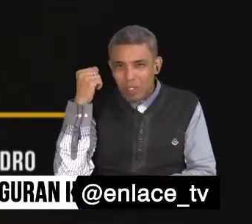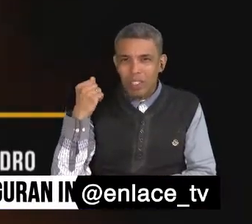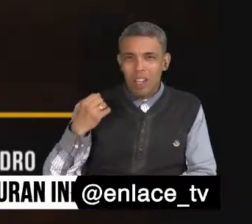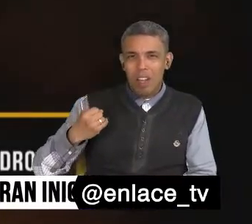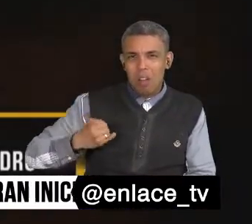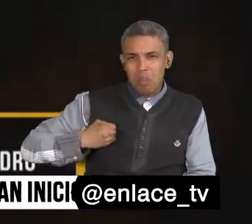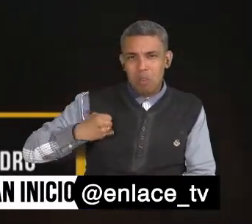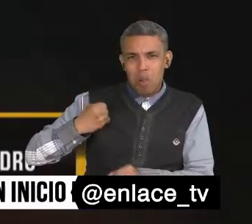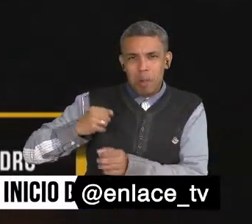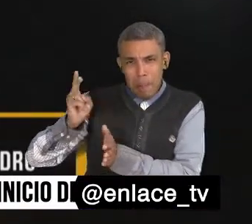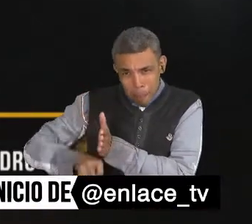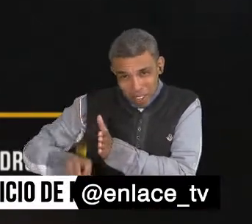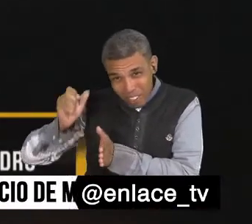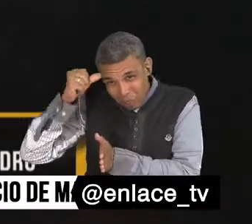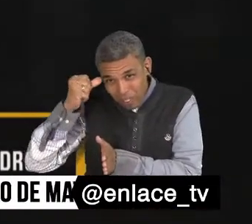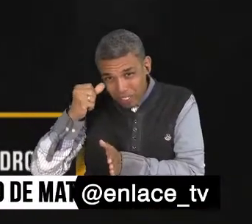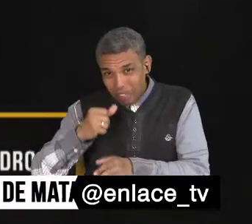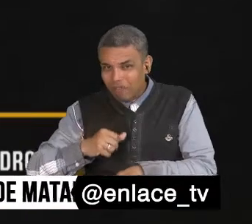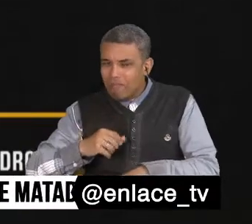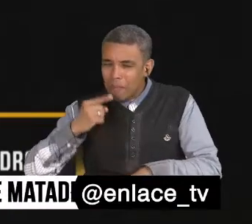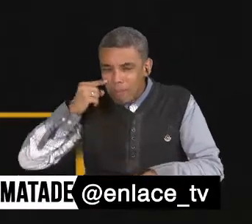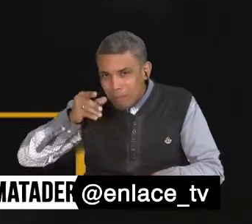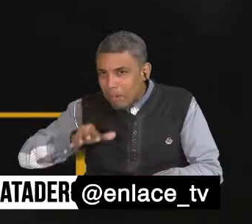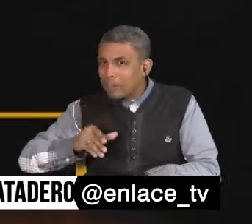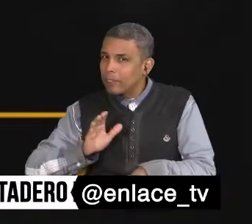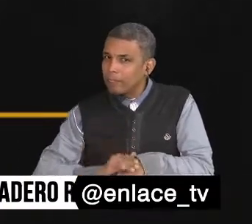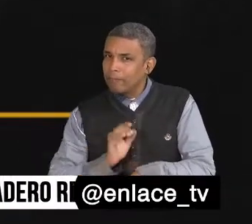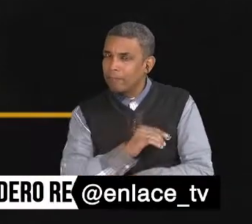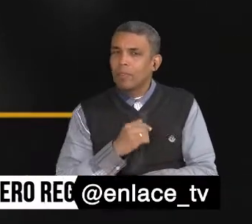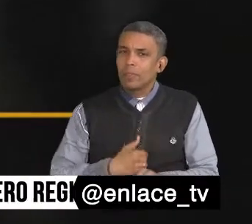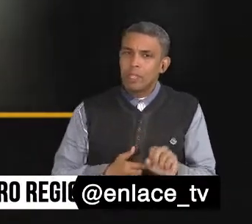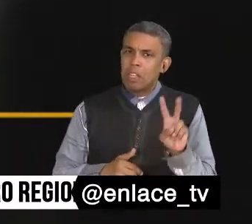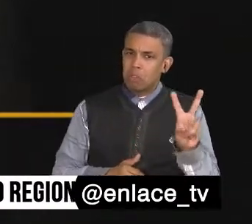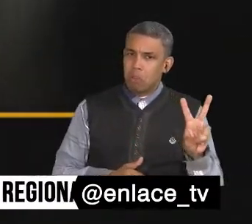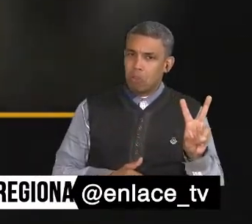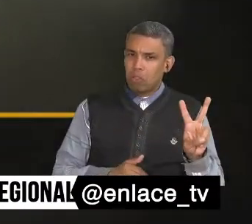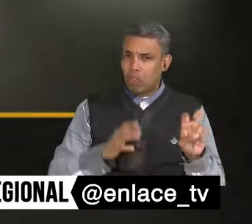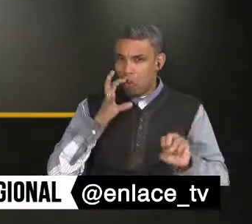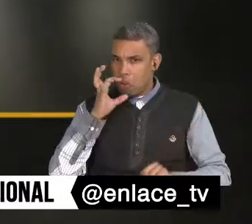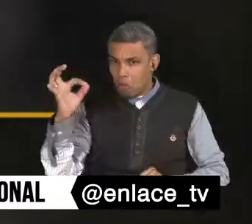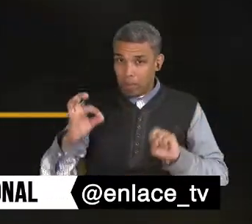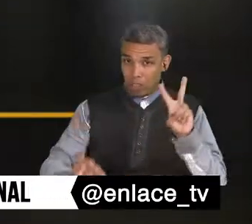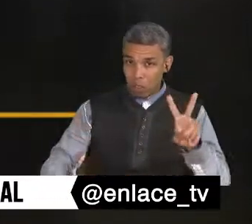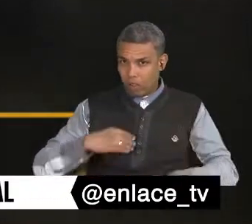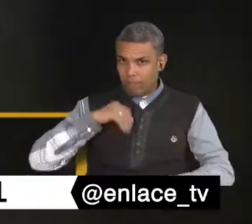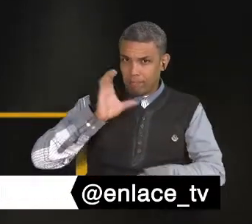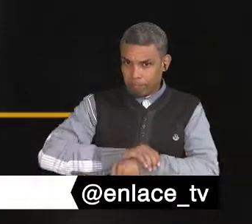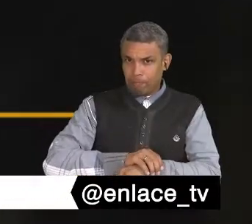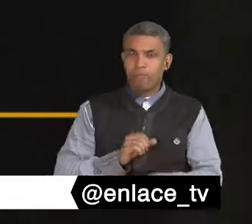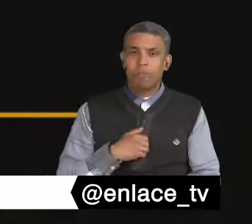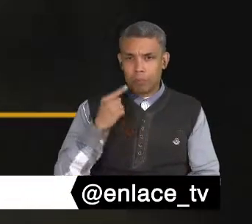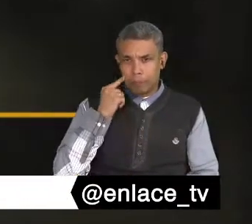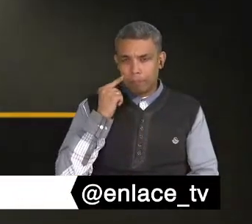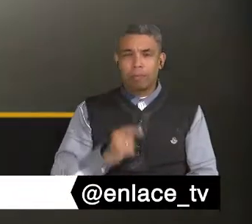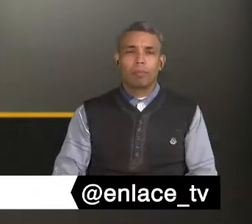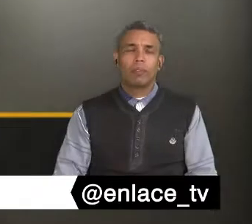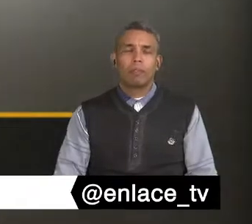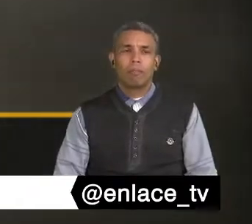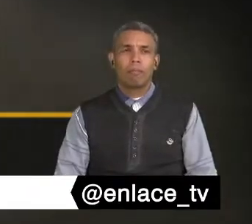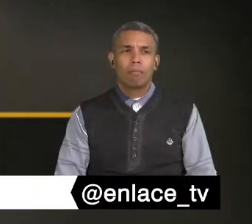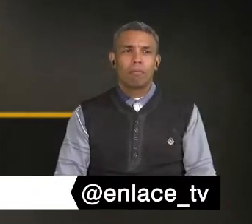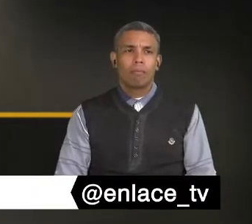Noticias conoció en las últimas horas sobre la captura de dos personas que serían los autores materiales del crimen cometido contra un menor de edad el pasado viernes en horas de la